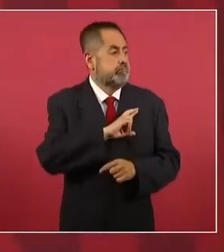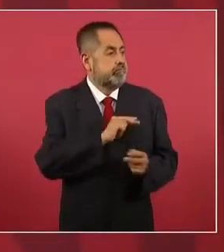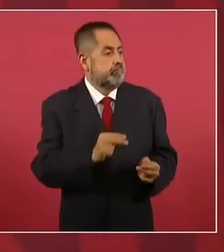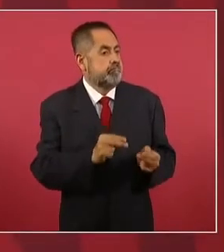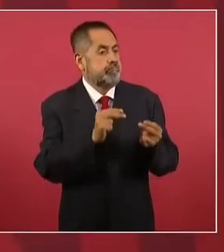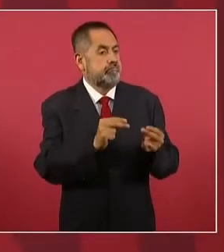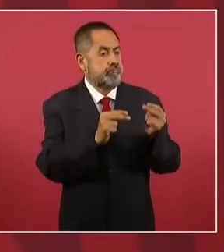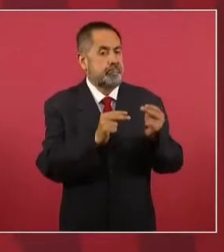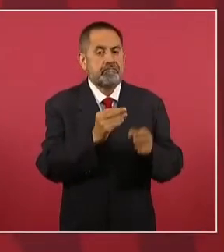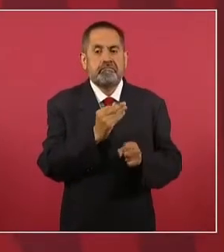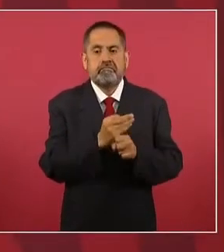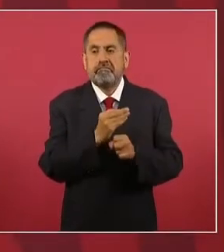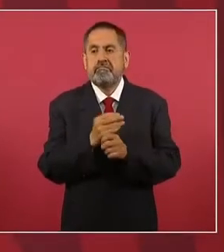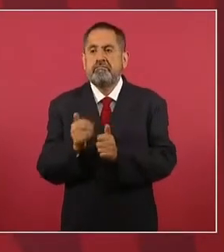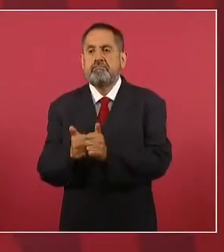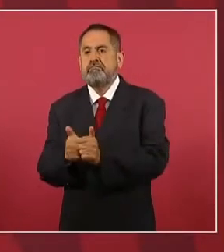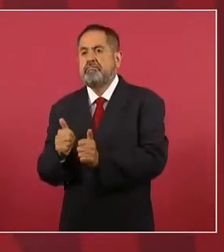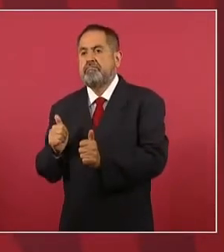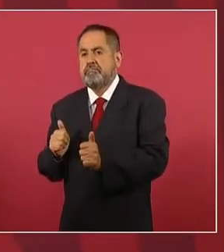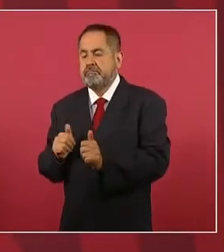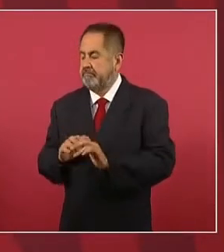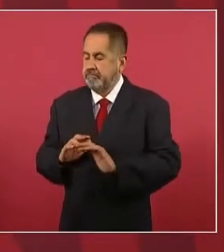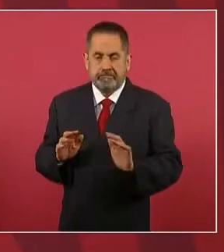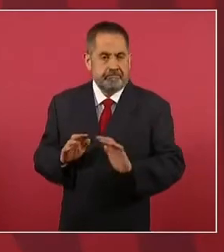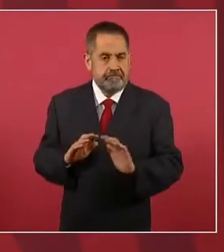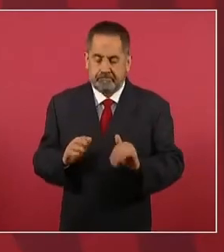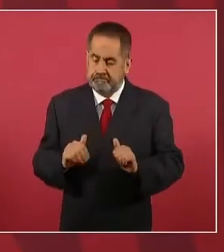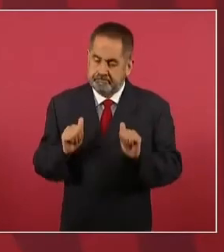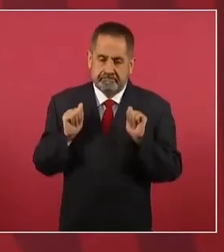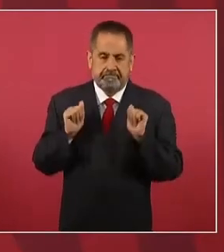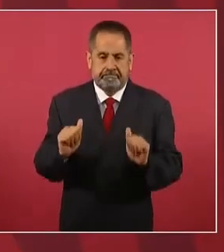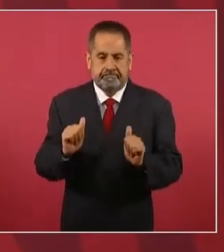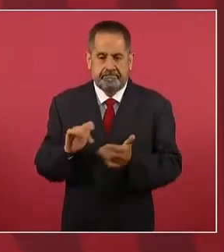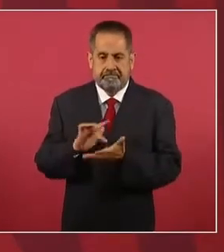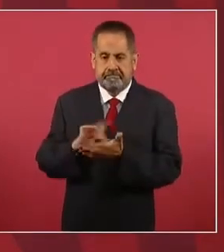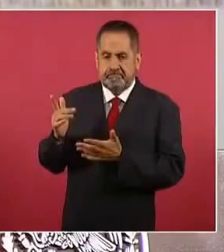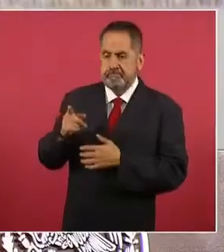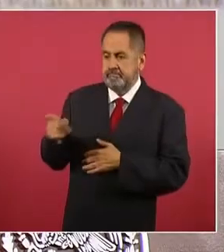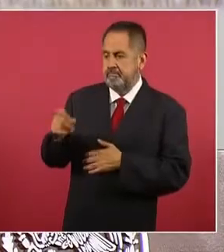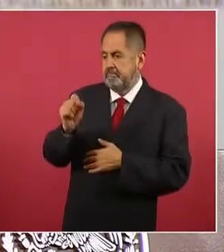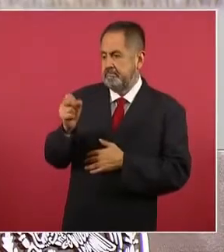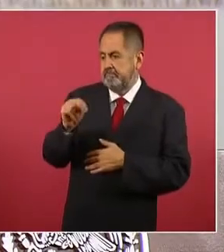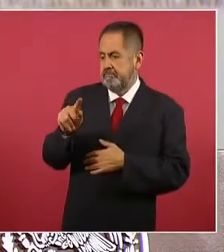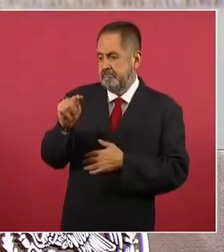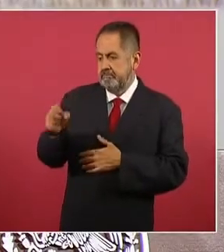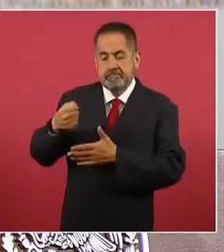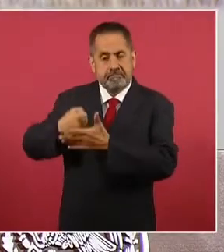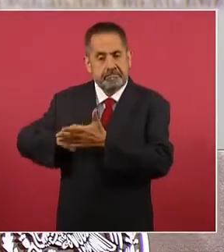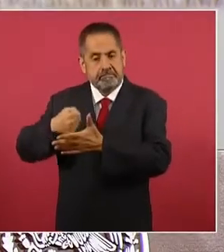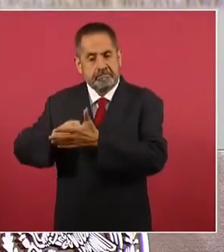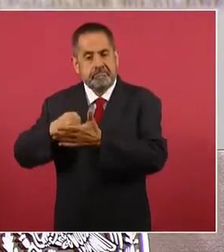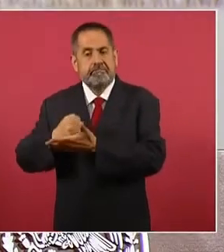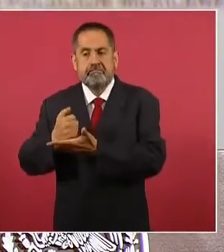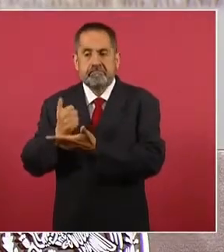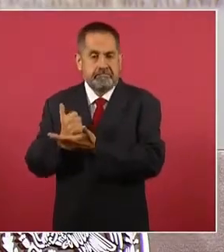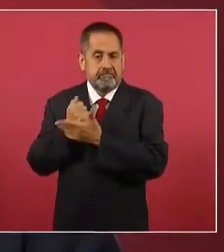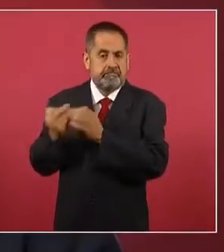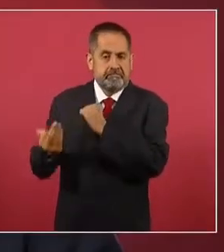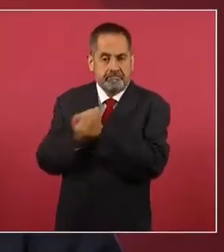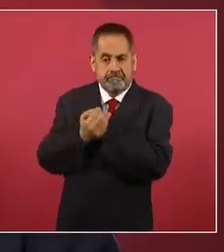más atraso educativo, menos gente sin posibilidad de estudiar. Eso no se debe